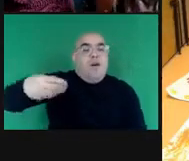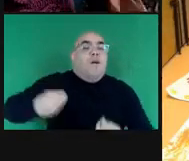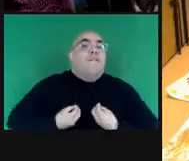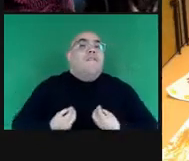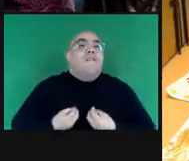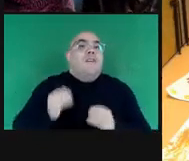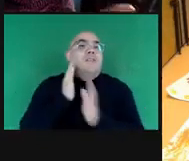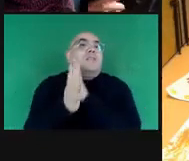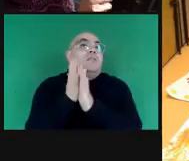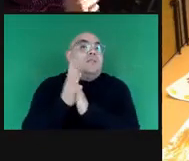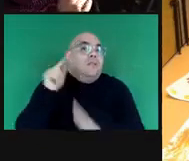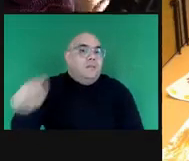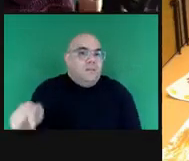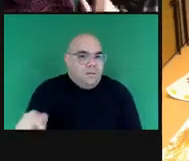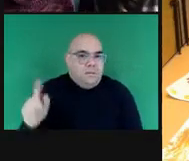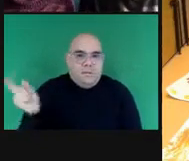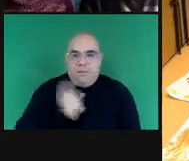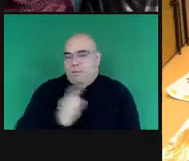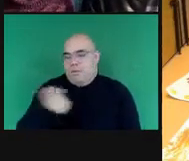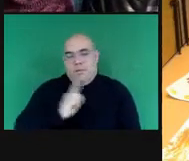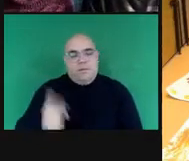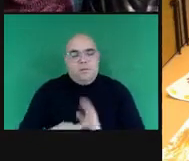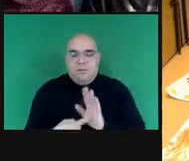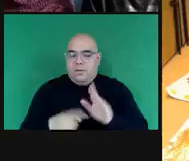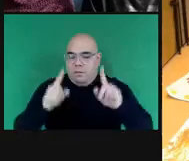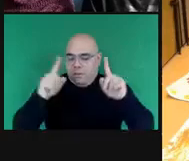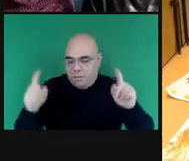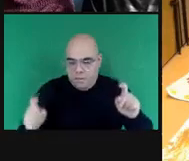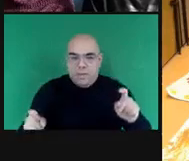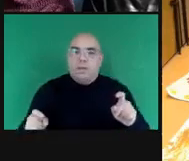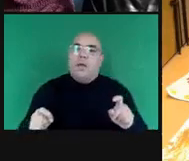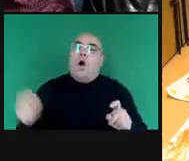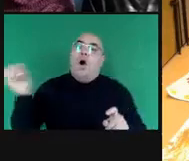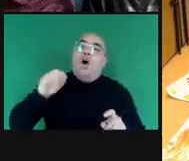porque tuviera algunos entornos patrimoniales,